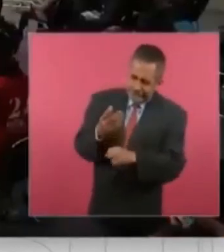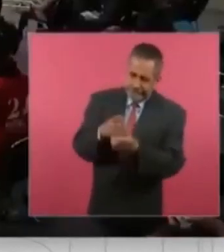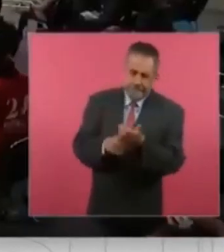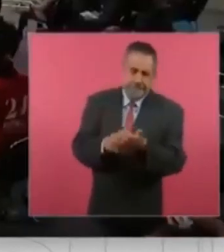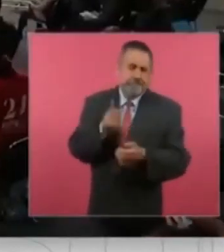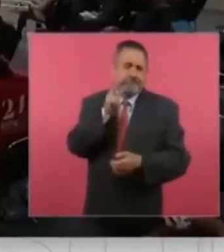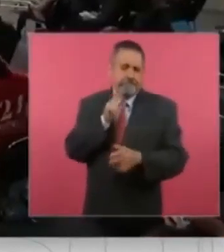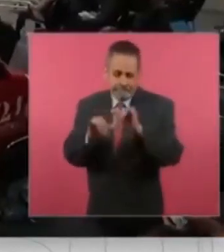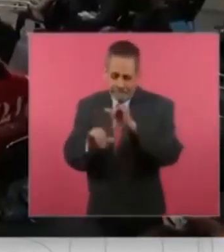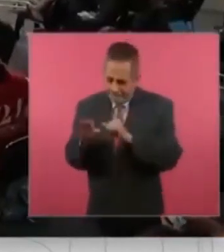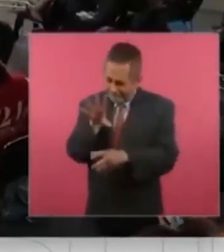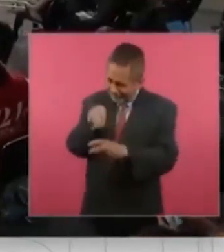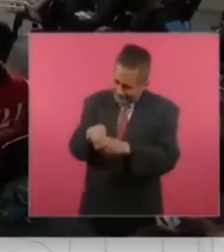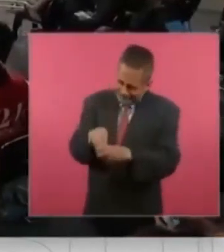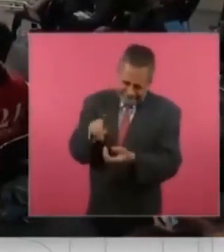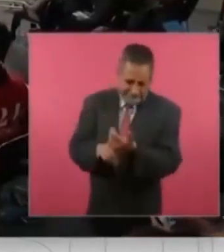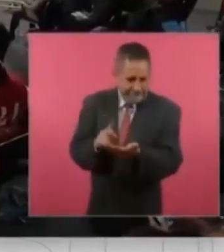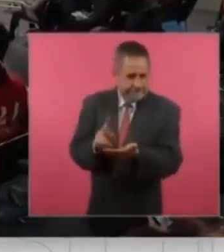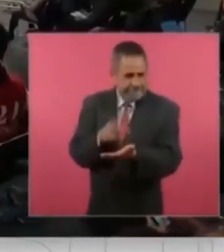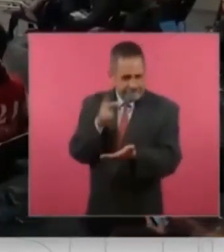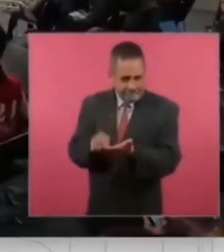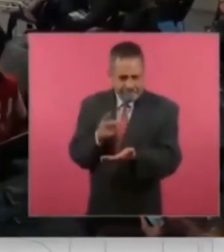neoliberales, y